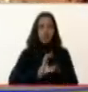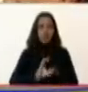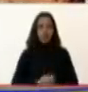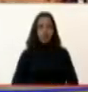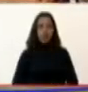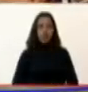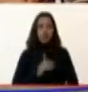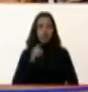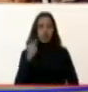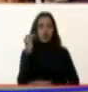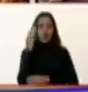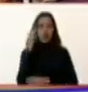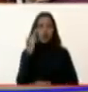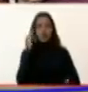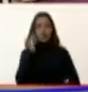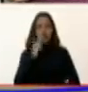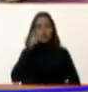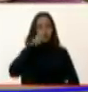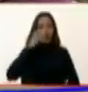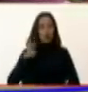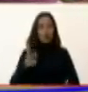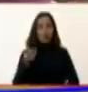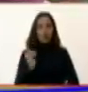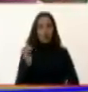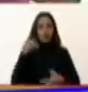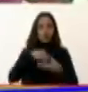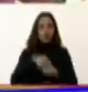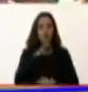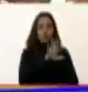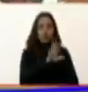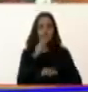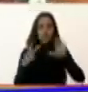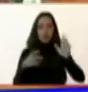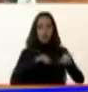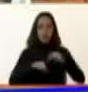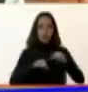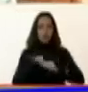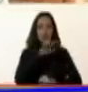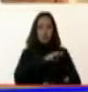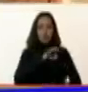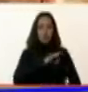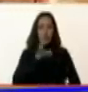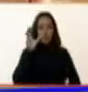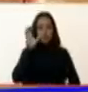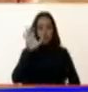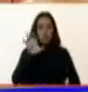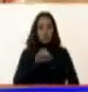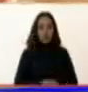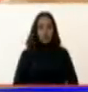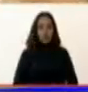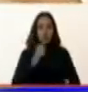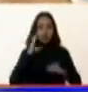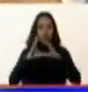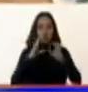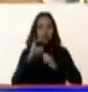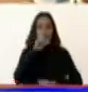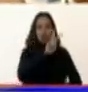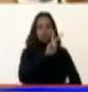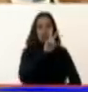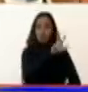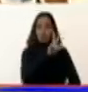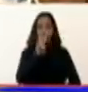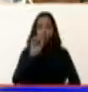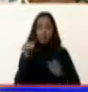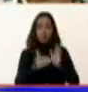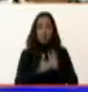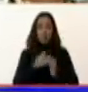el Congreso Bolivariano de los Pueblos, que agrupa 57 movimientos sociales en el país, los comunicadores de 32.000 CLAP que hay